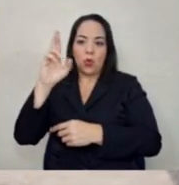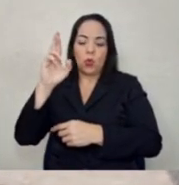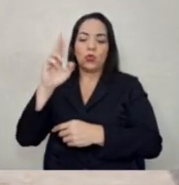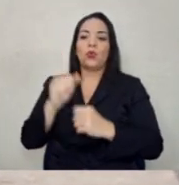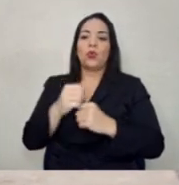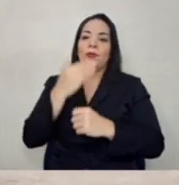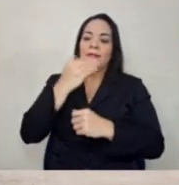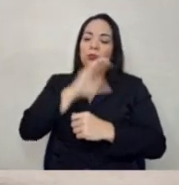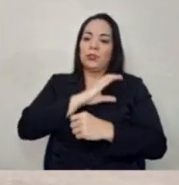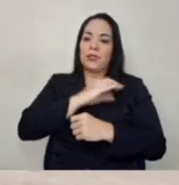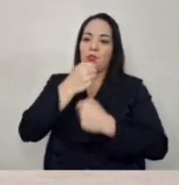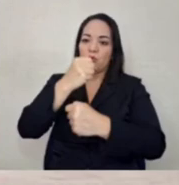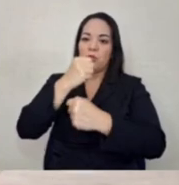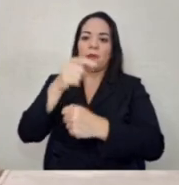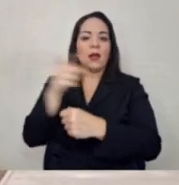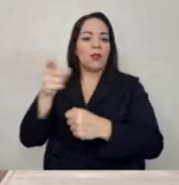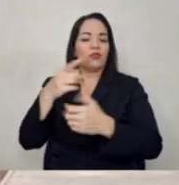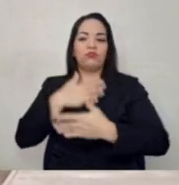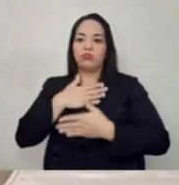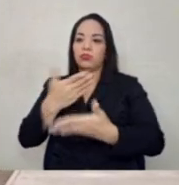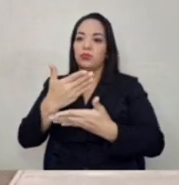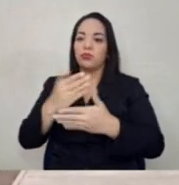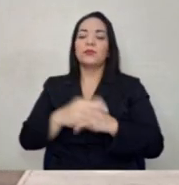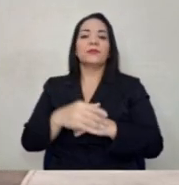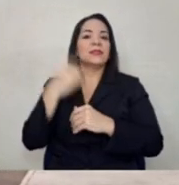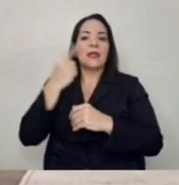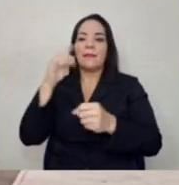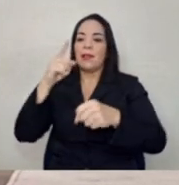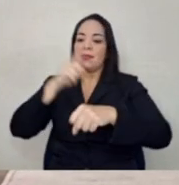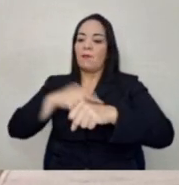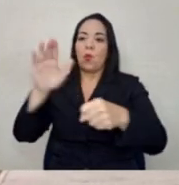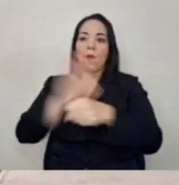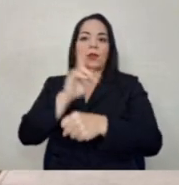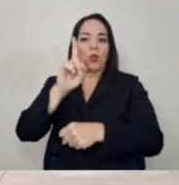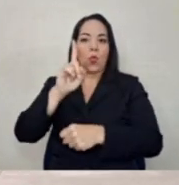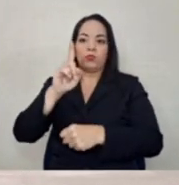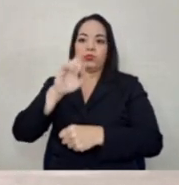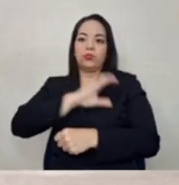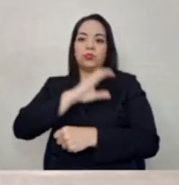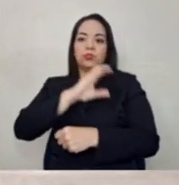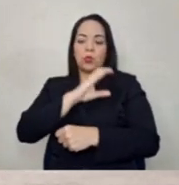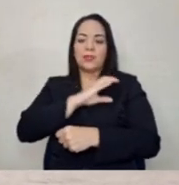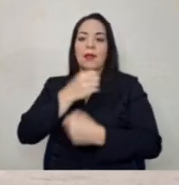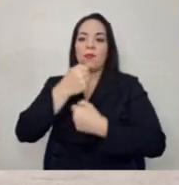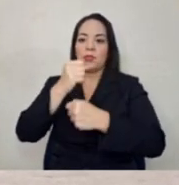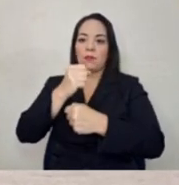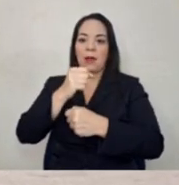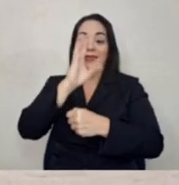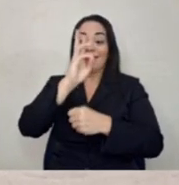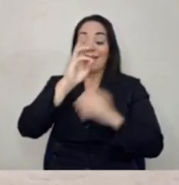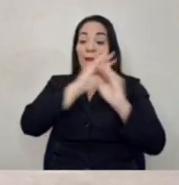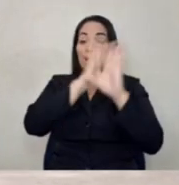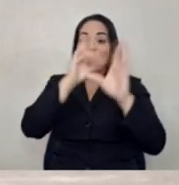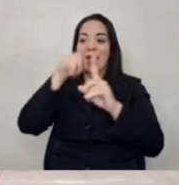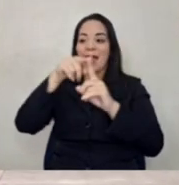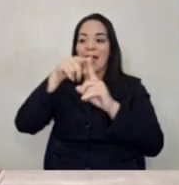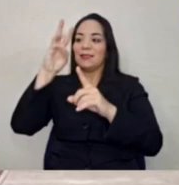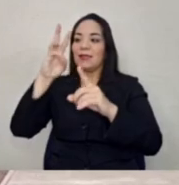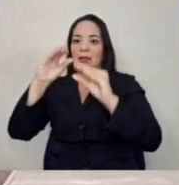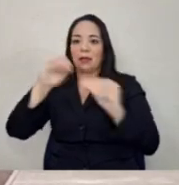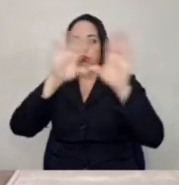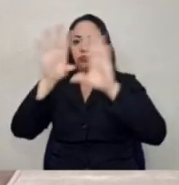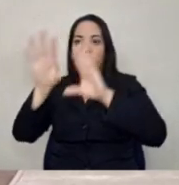sábado y él con la mayor disponibilidad de tener un policía a tiempo completo acá, de 6 de la mañana a 6 de la tarde, y